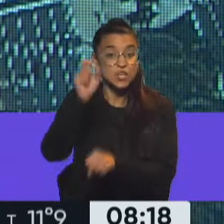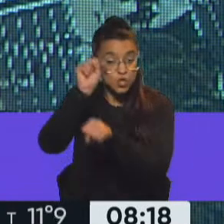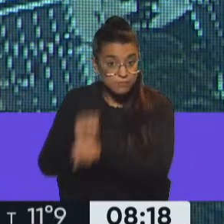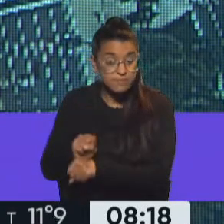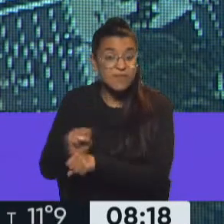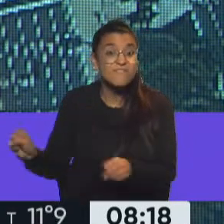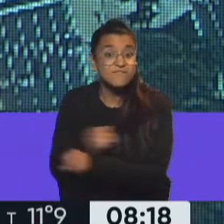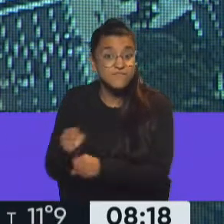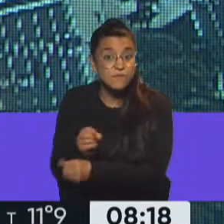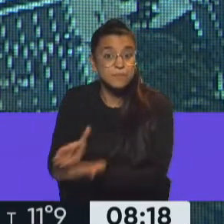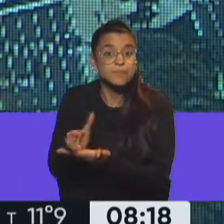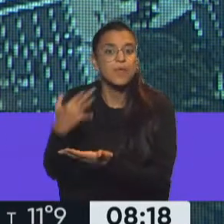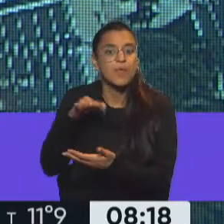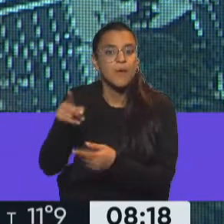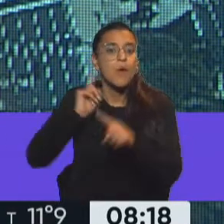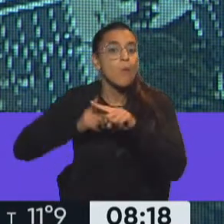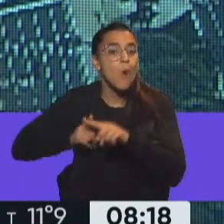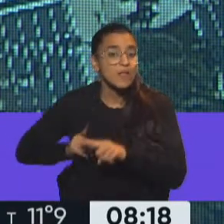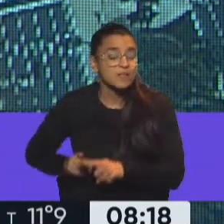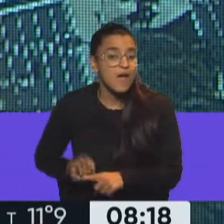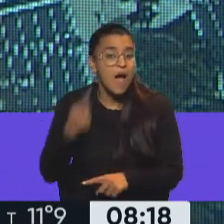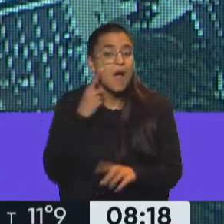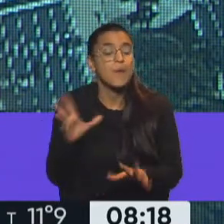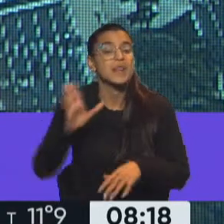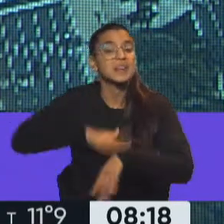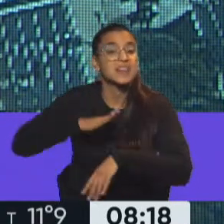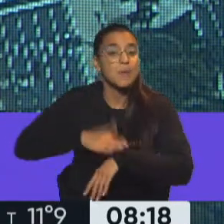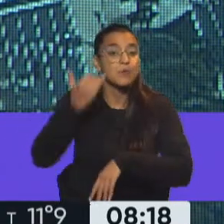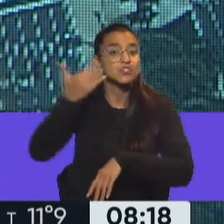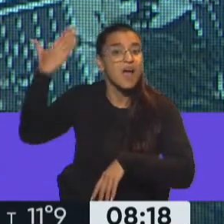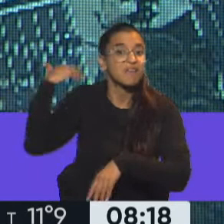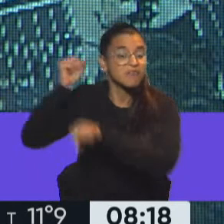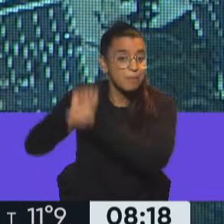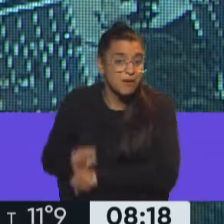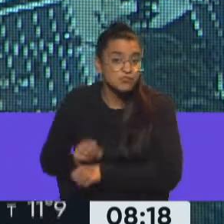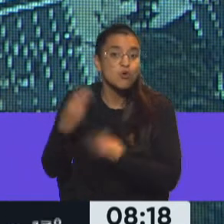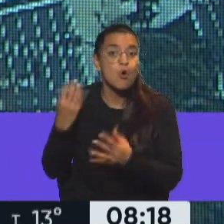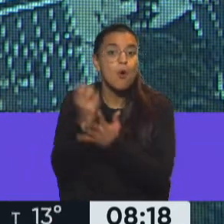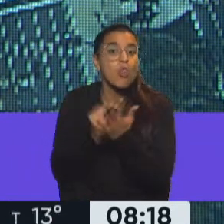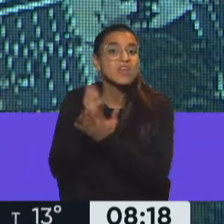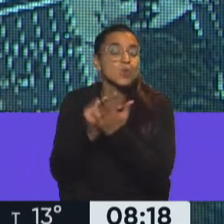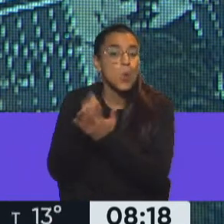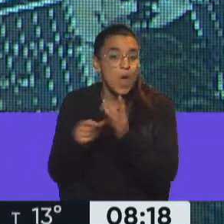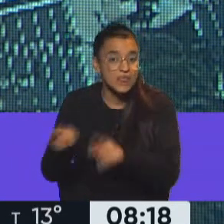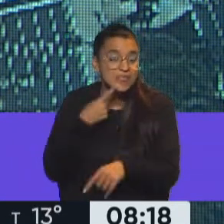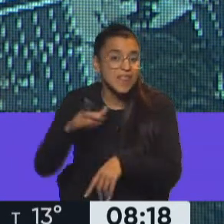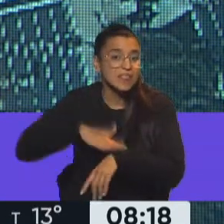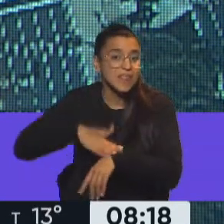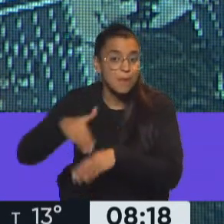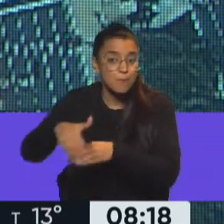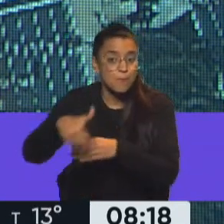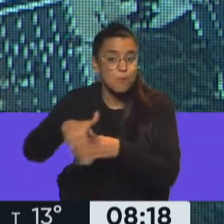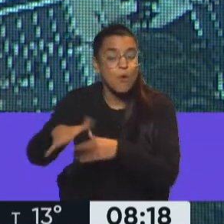queda firme hay que entrar a hacer cuentas a ver el tiempo que pasó preso como se descuenta respecto del tiempo que